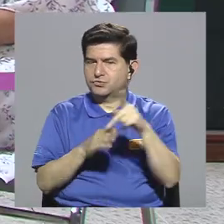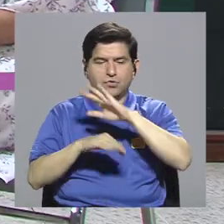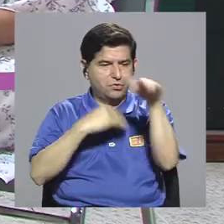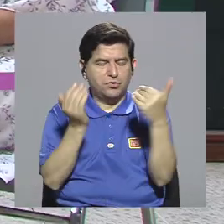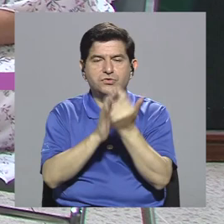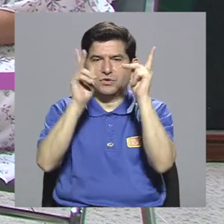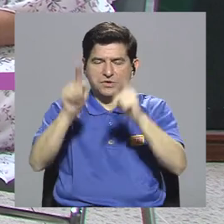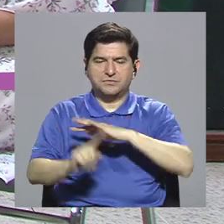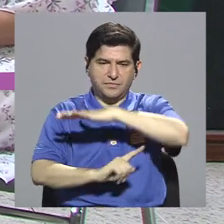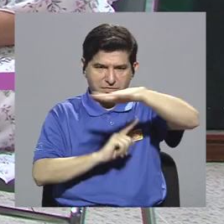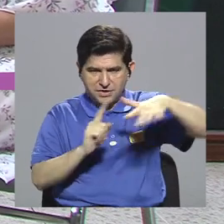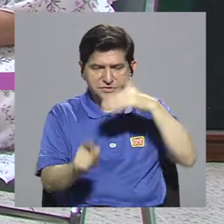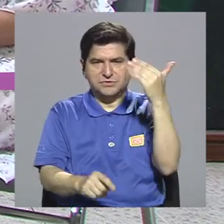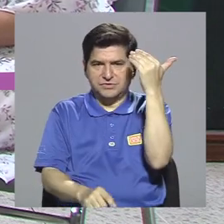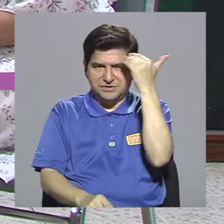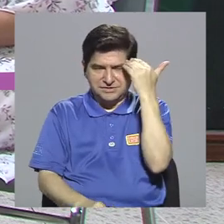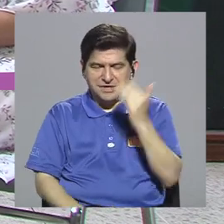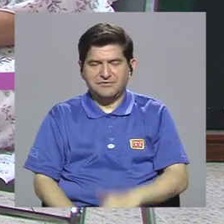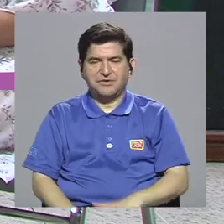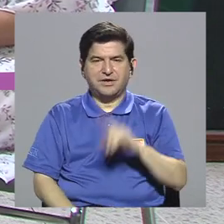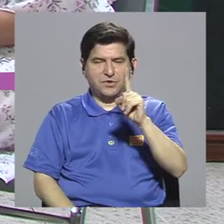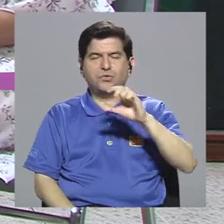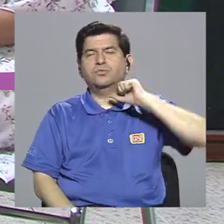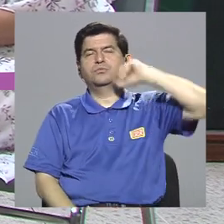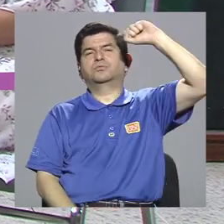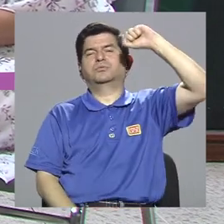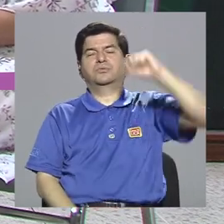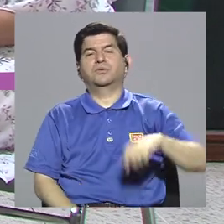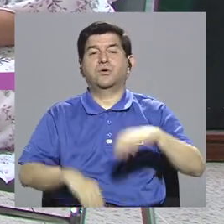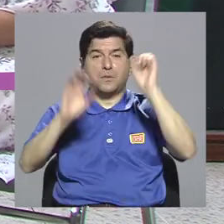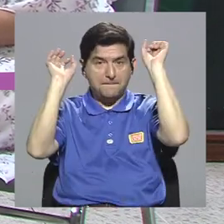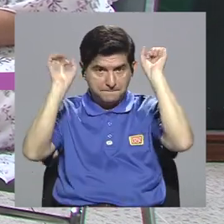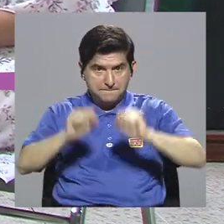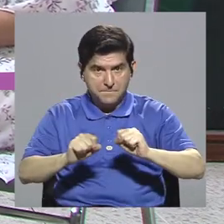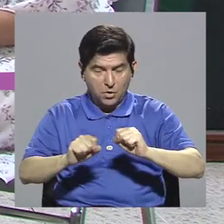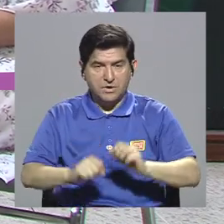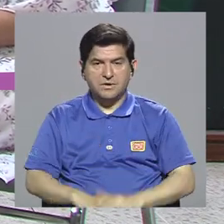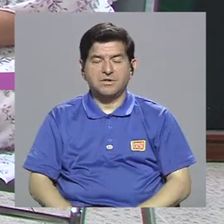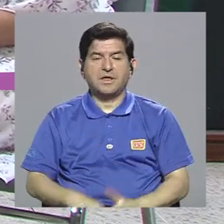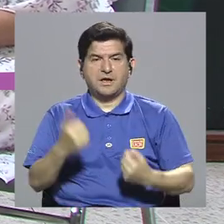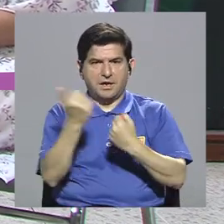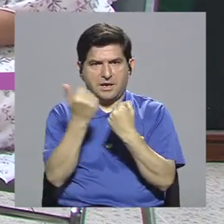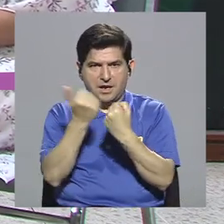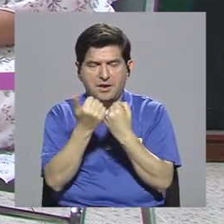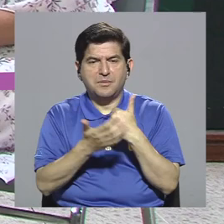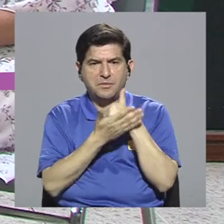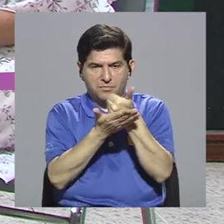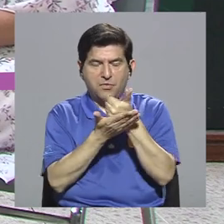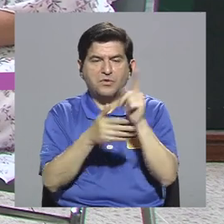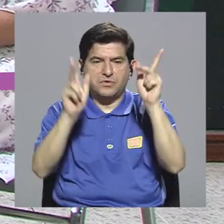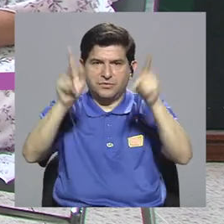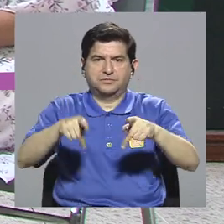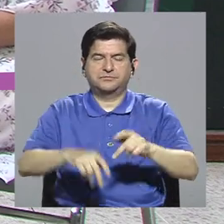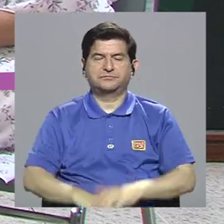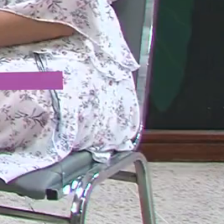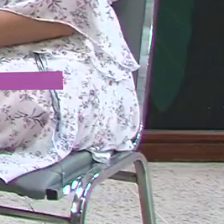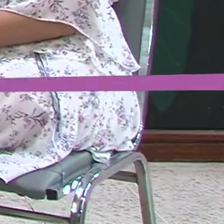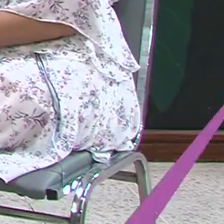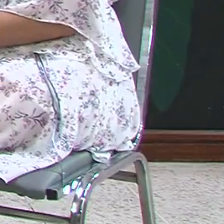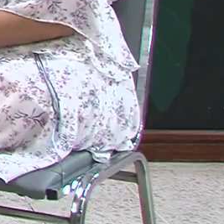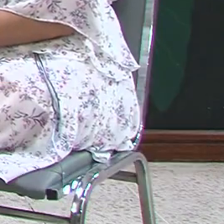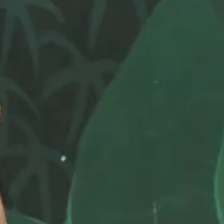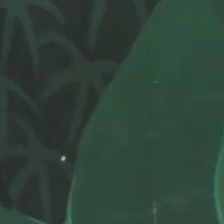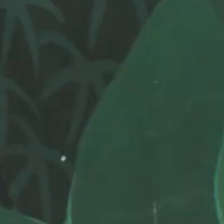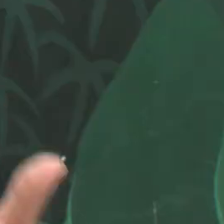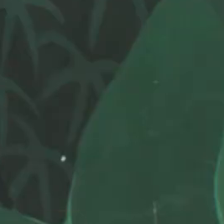a nosotros, y nuevamente, no solo a los profesionales, sino a todos los que estamos alrededor cuando sabemos que ha habido un suicidio, extender, ¿verdad?,